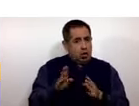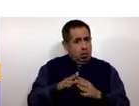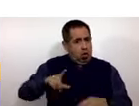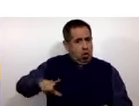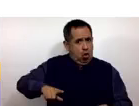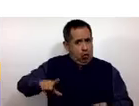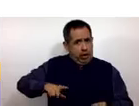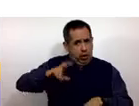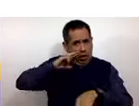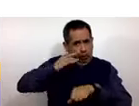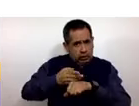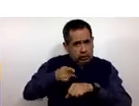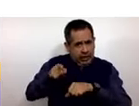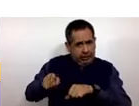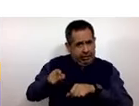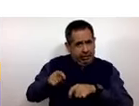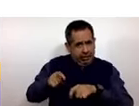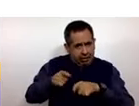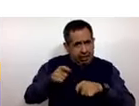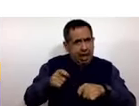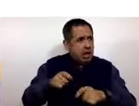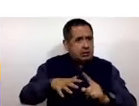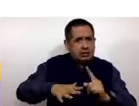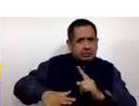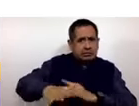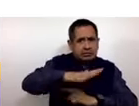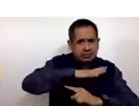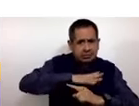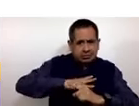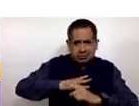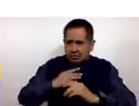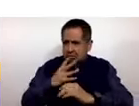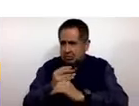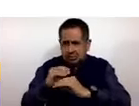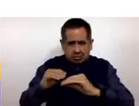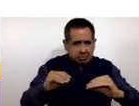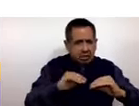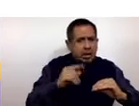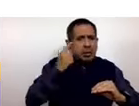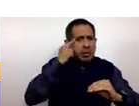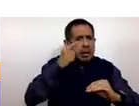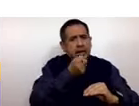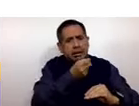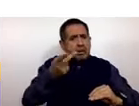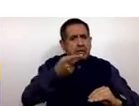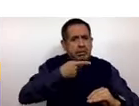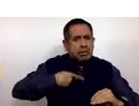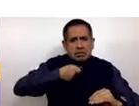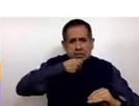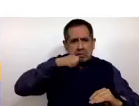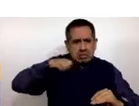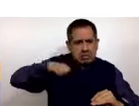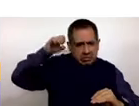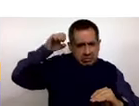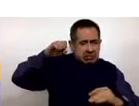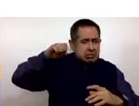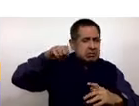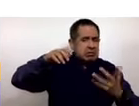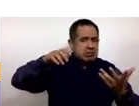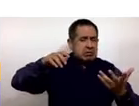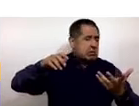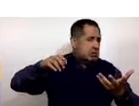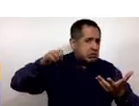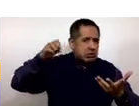Estado dar las condiciones para que las personas que